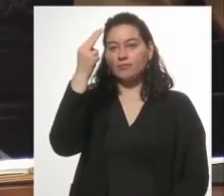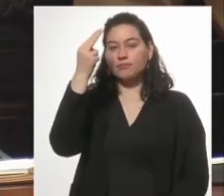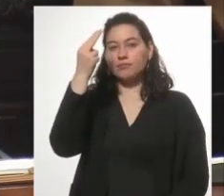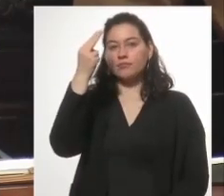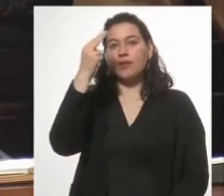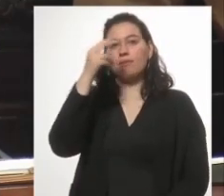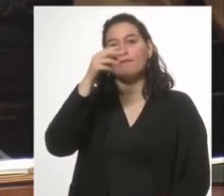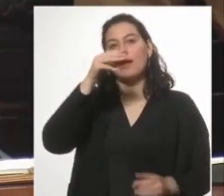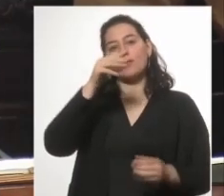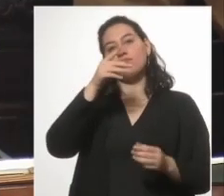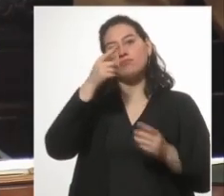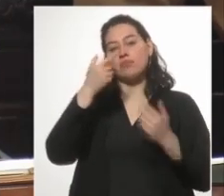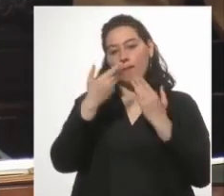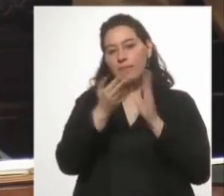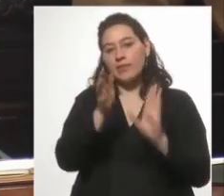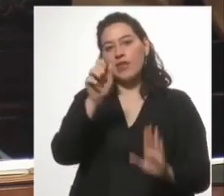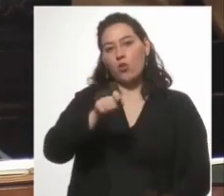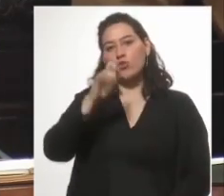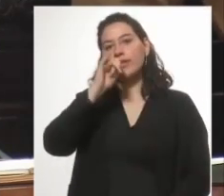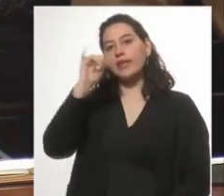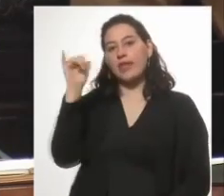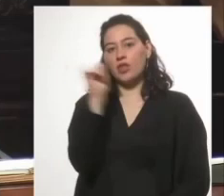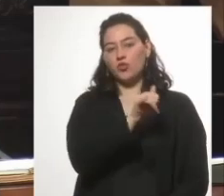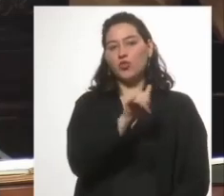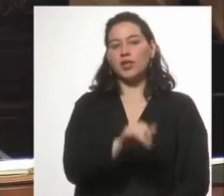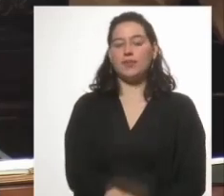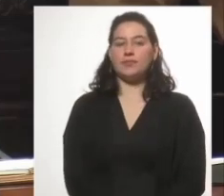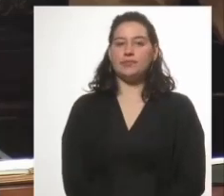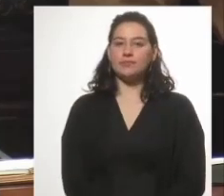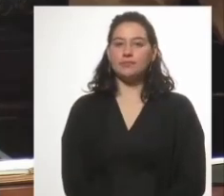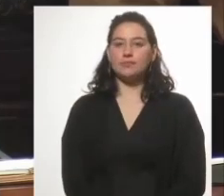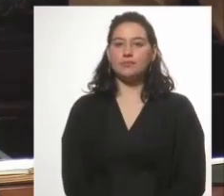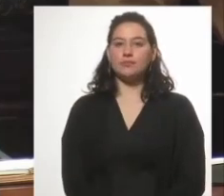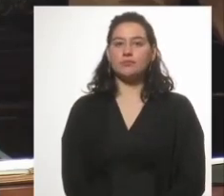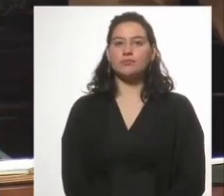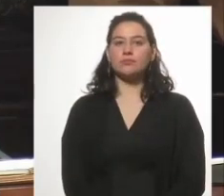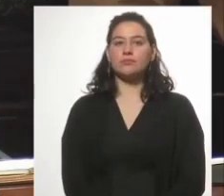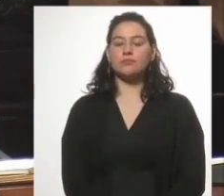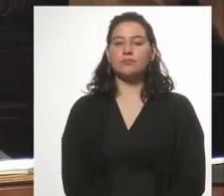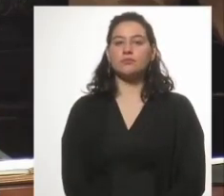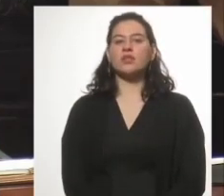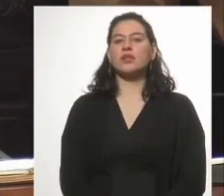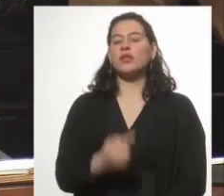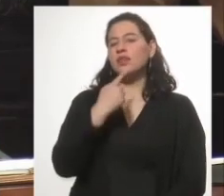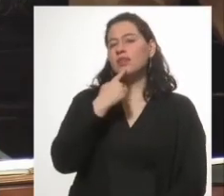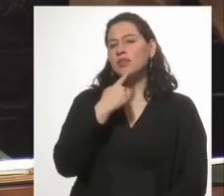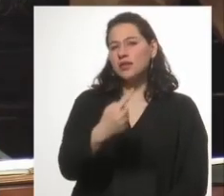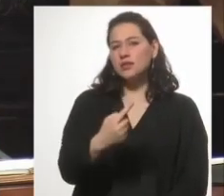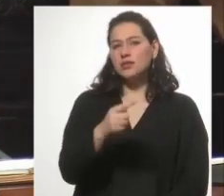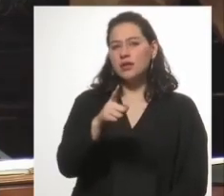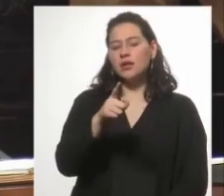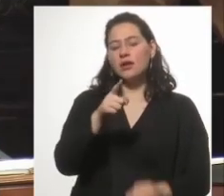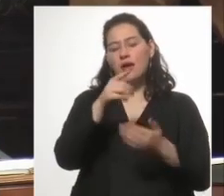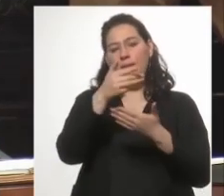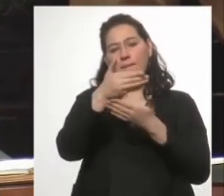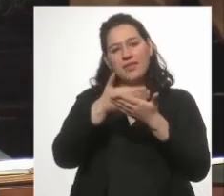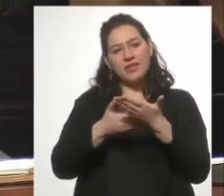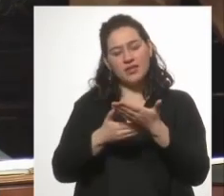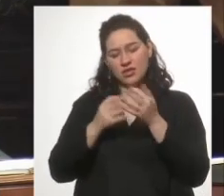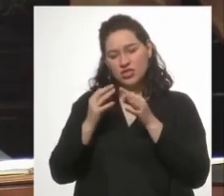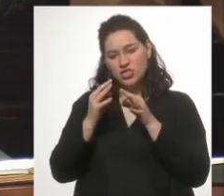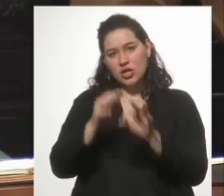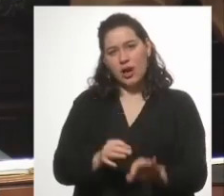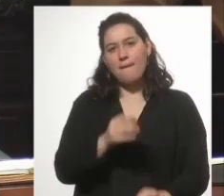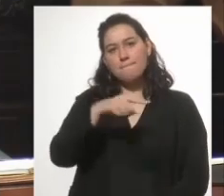la justicia, para que se hiciera la denuncia. Lo que no dice, y dice que ese expediente llega a la Fiscalía